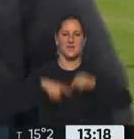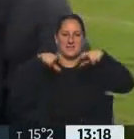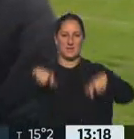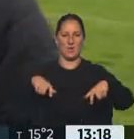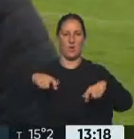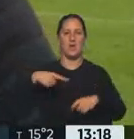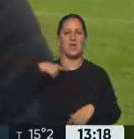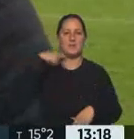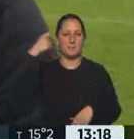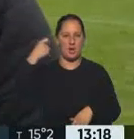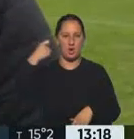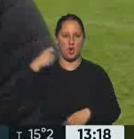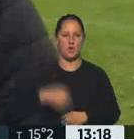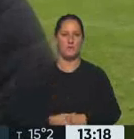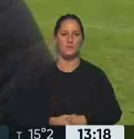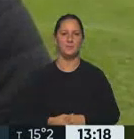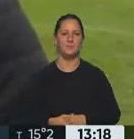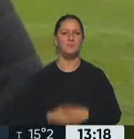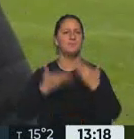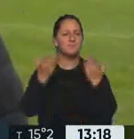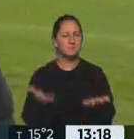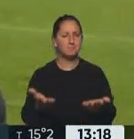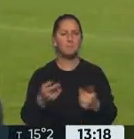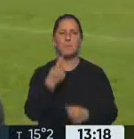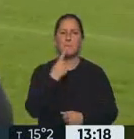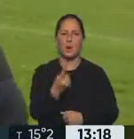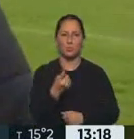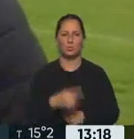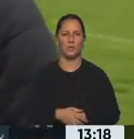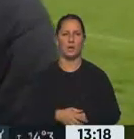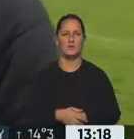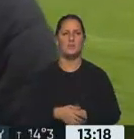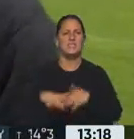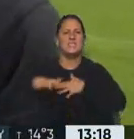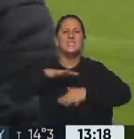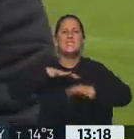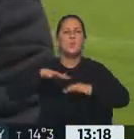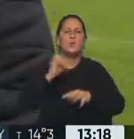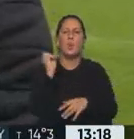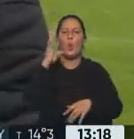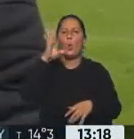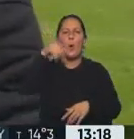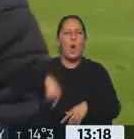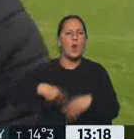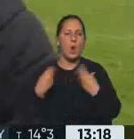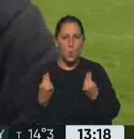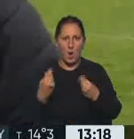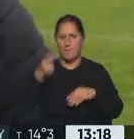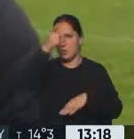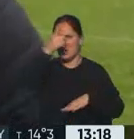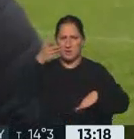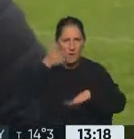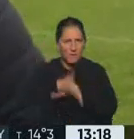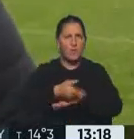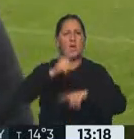españa aquí deportivo español bueno presidente consultarle cuál es la situación del club en este momento ha sido allanado lo han